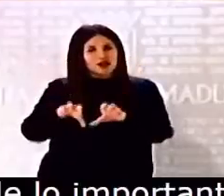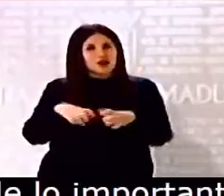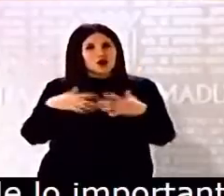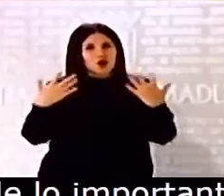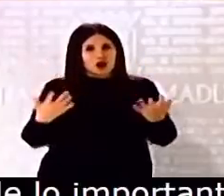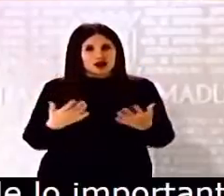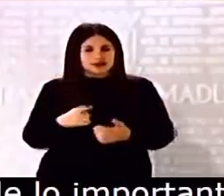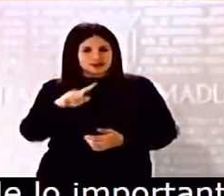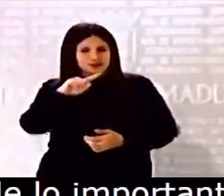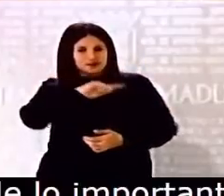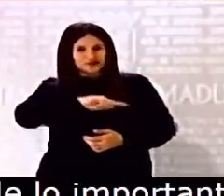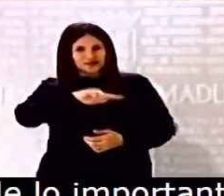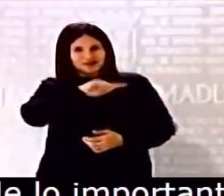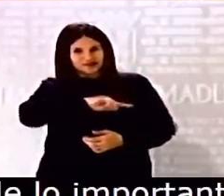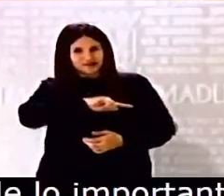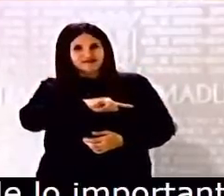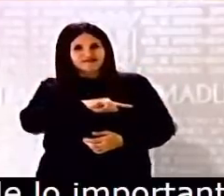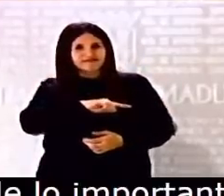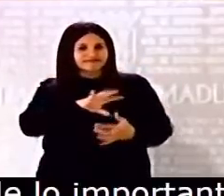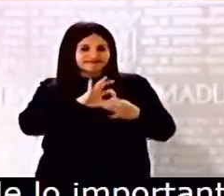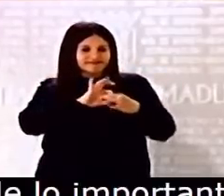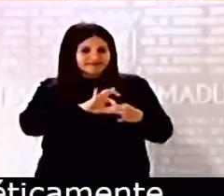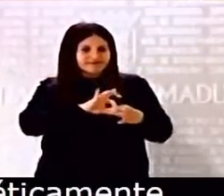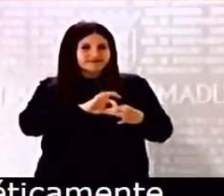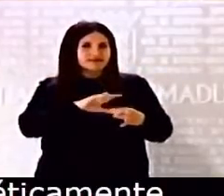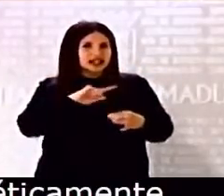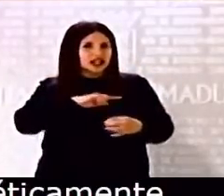éticamente, deontológicamente, moralmente,